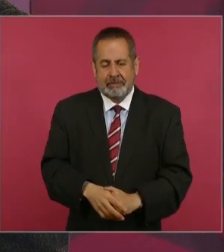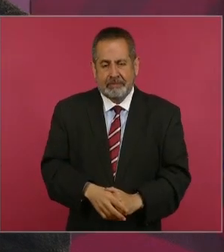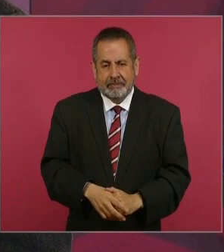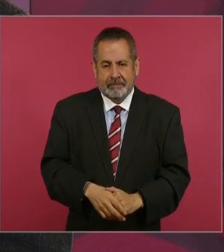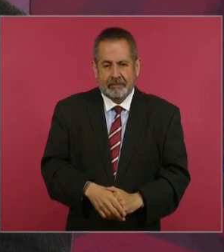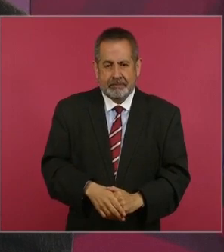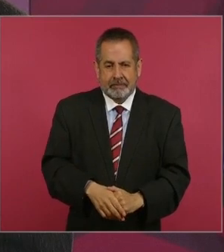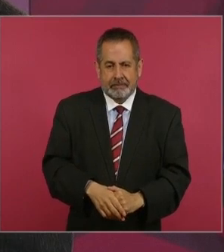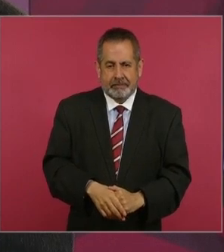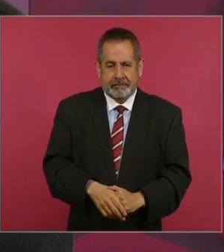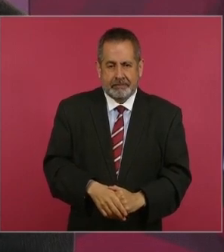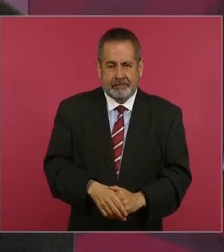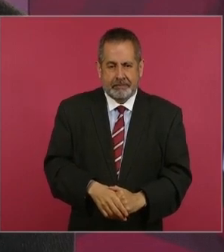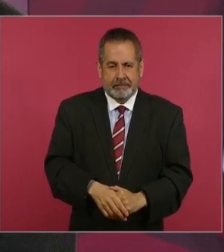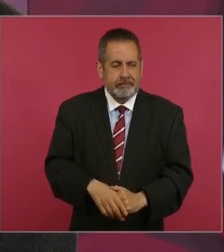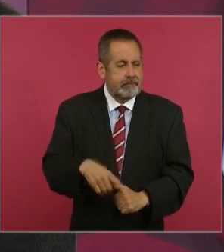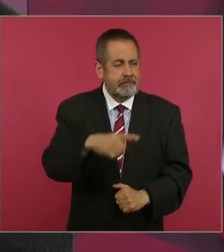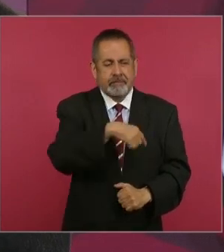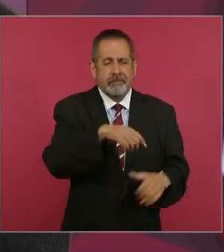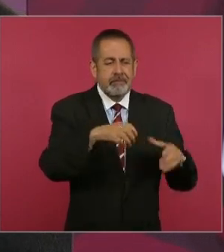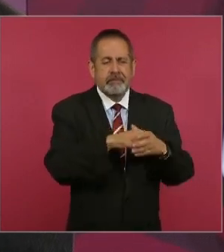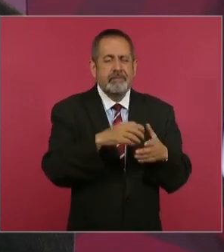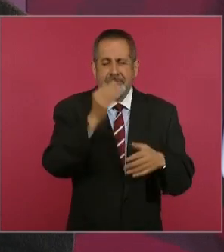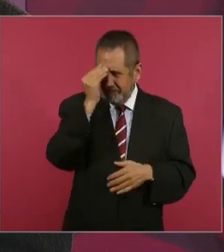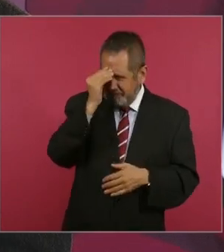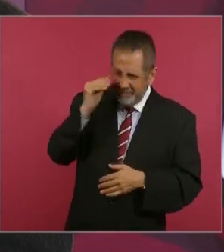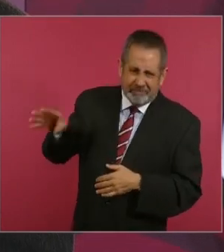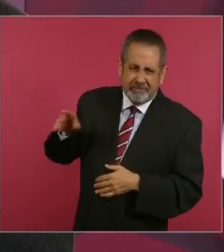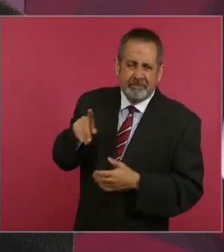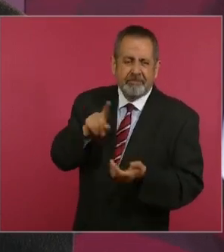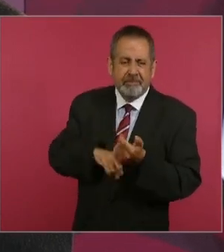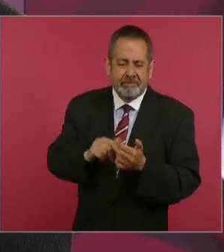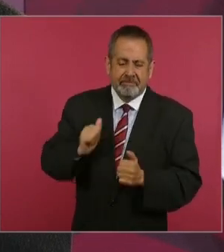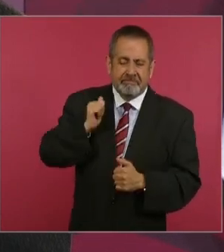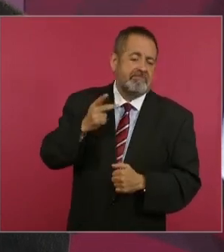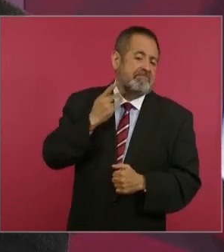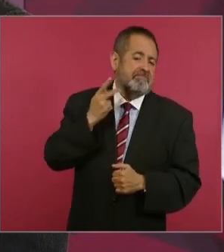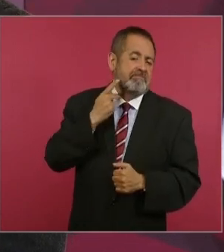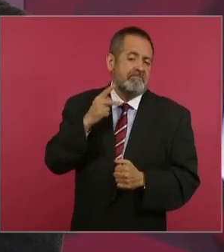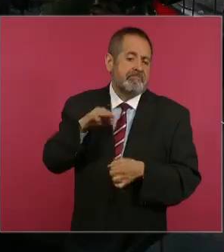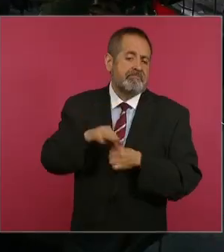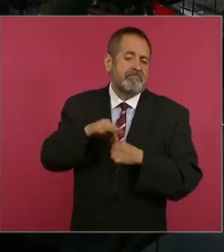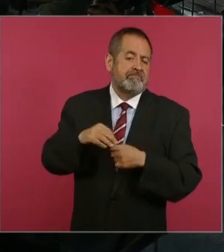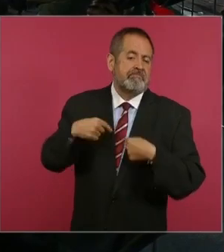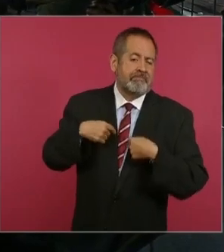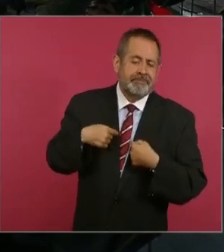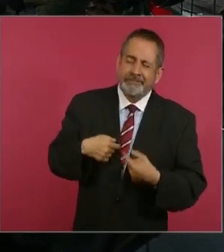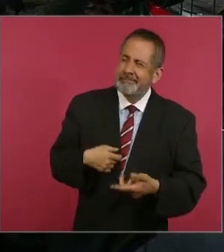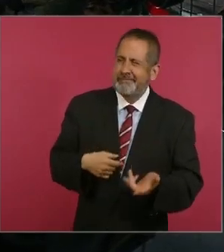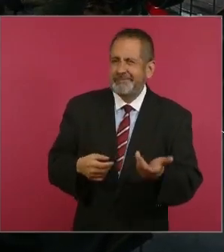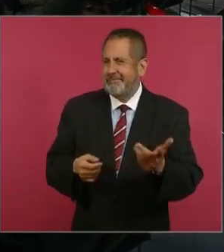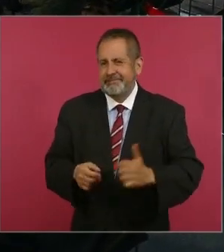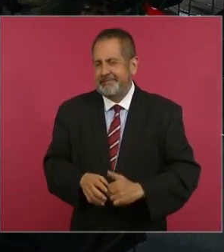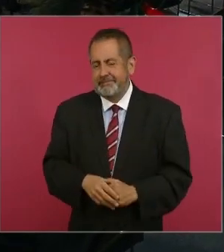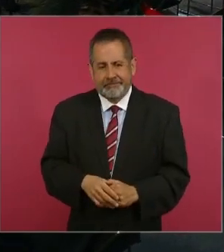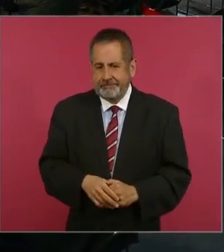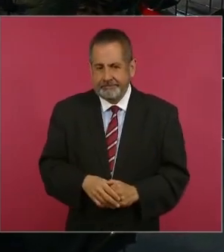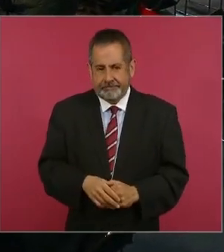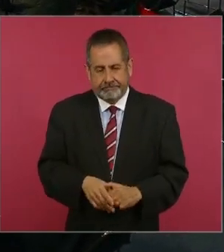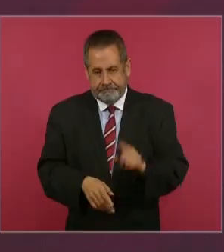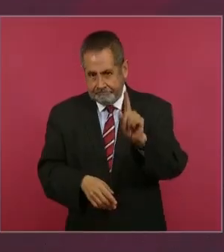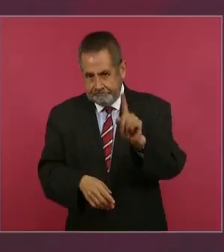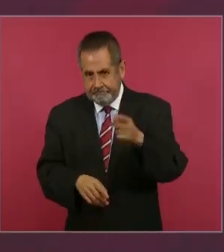se con propósitos politiqueros entonces primer